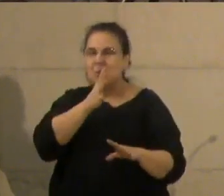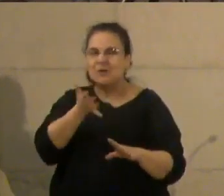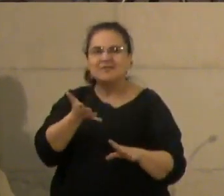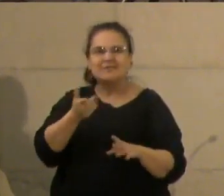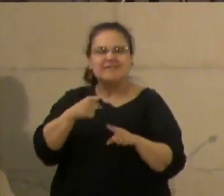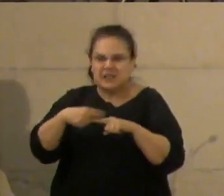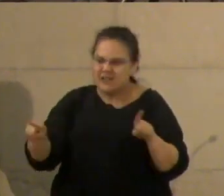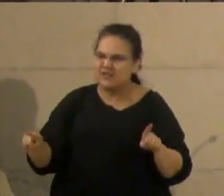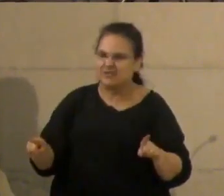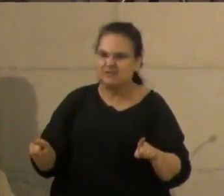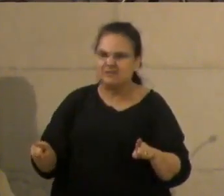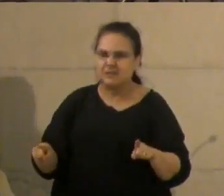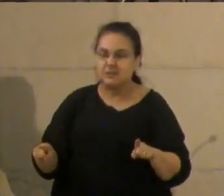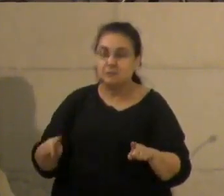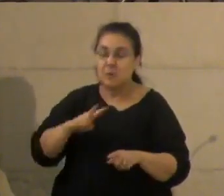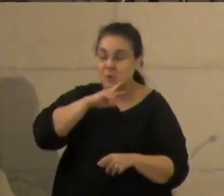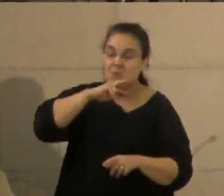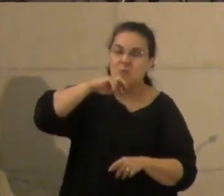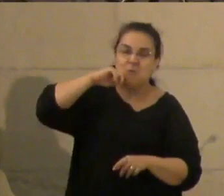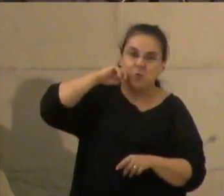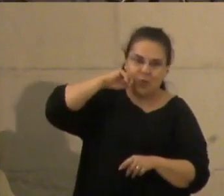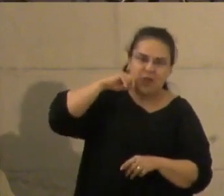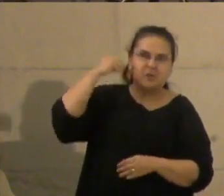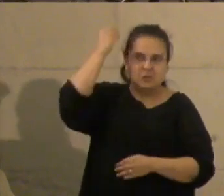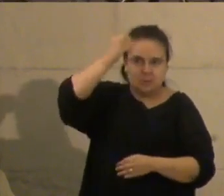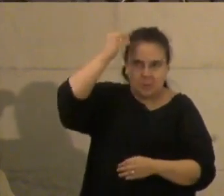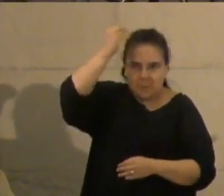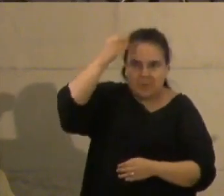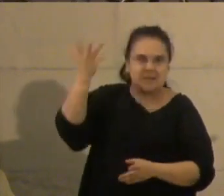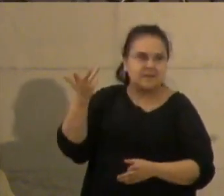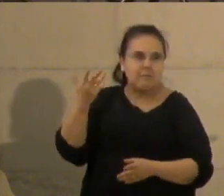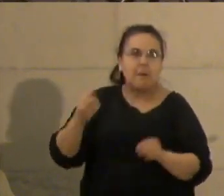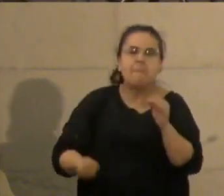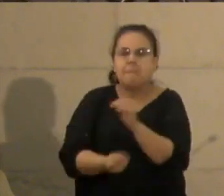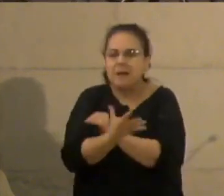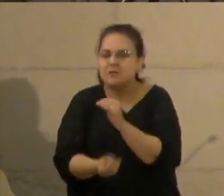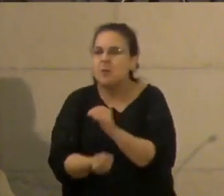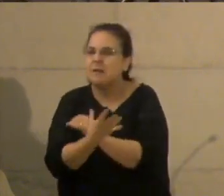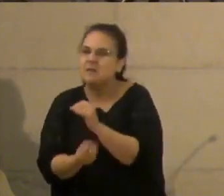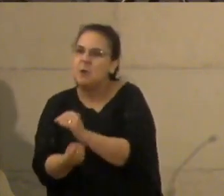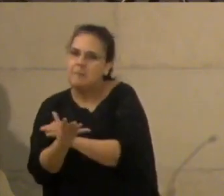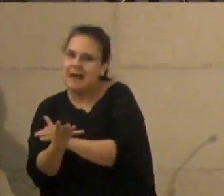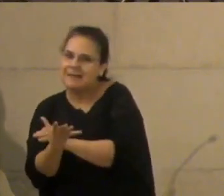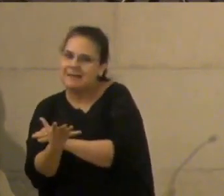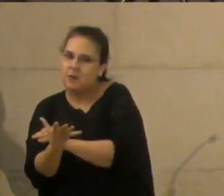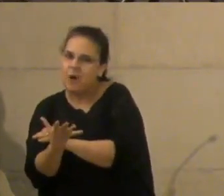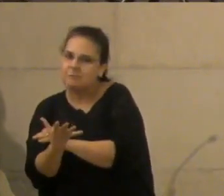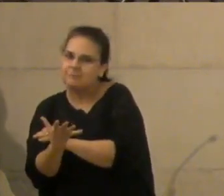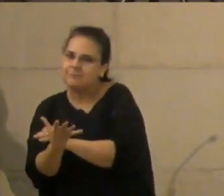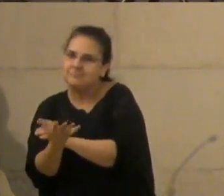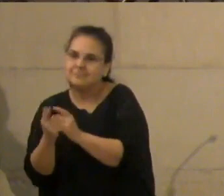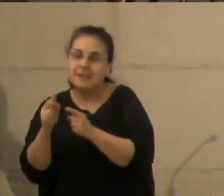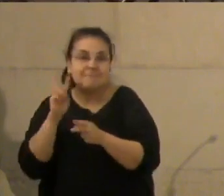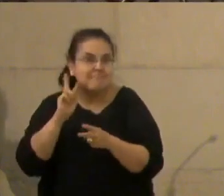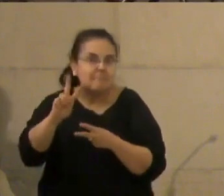distintos. Los judíos pensaban que cada Pascua y cada año tenían que mirar lo que había